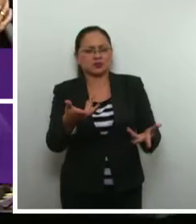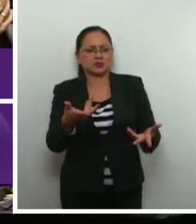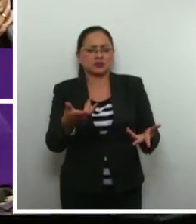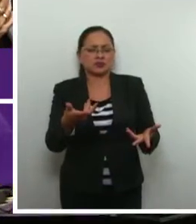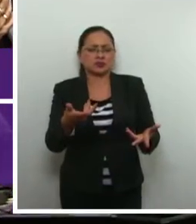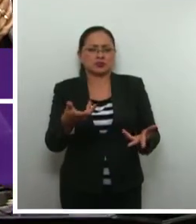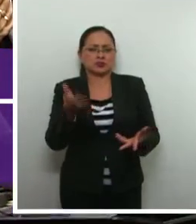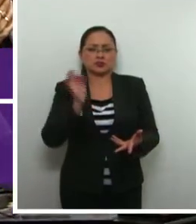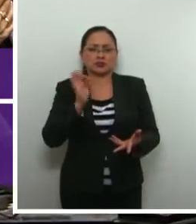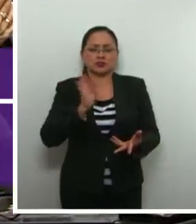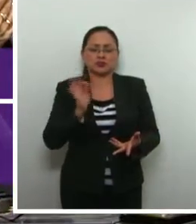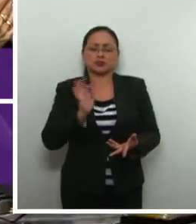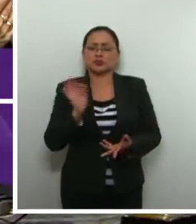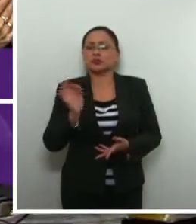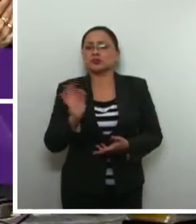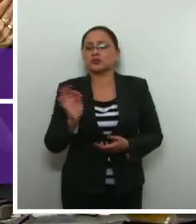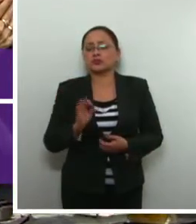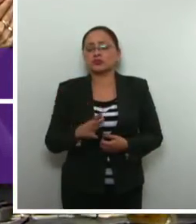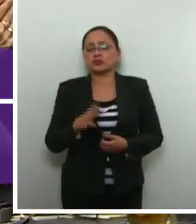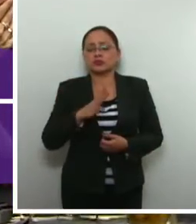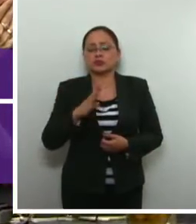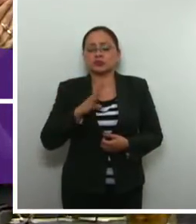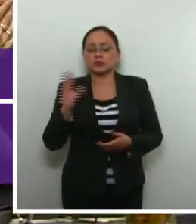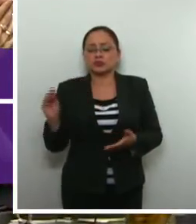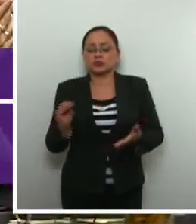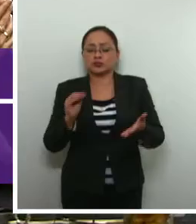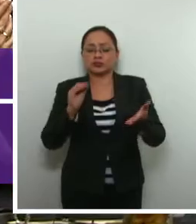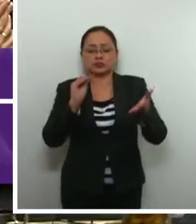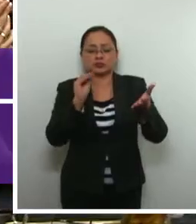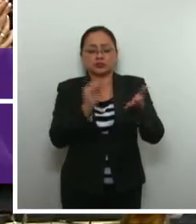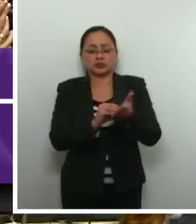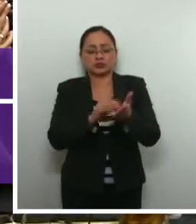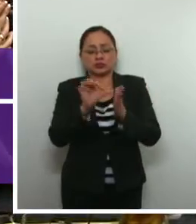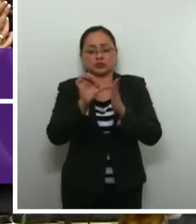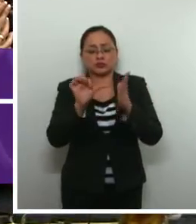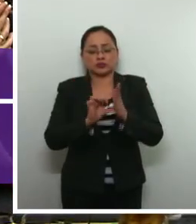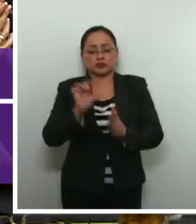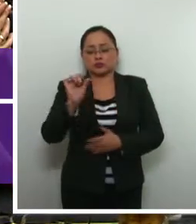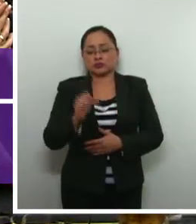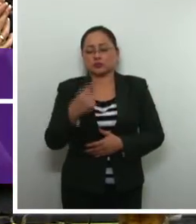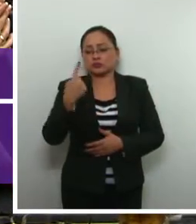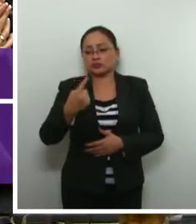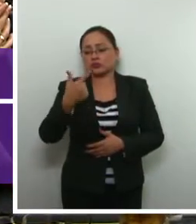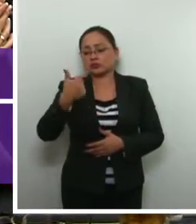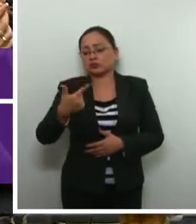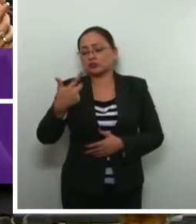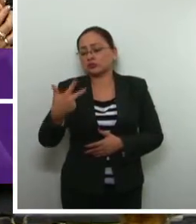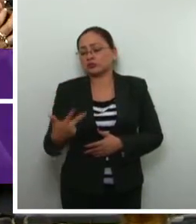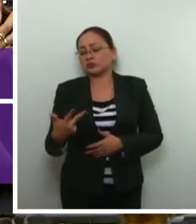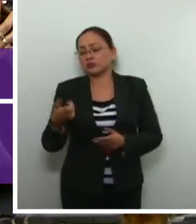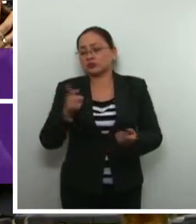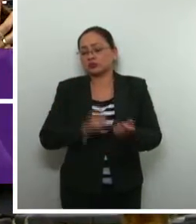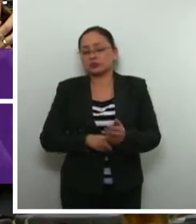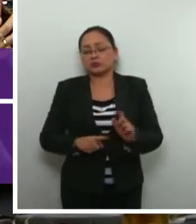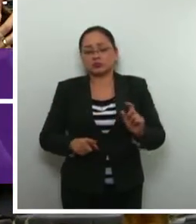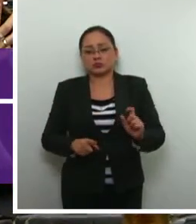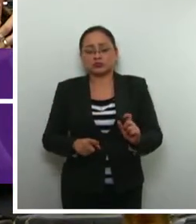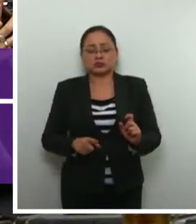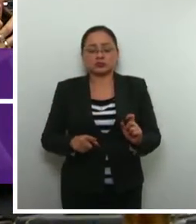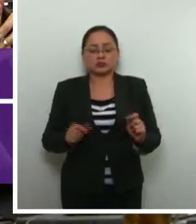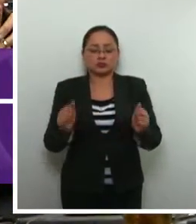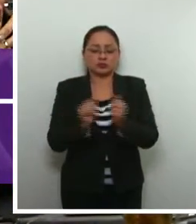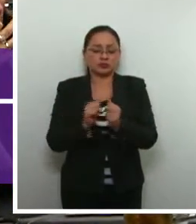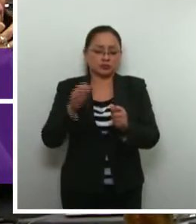que se haya ordenado la incorporación del 21G8 con